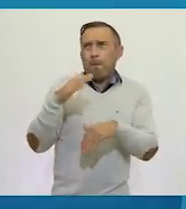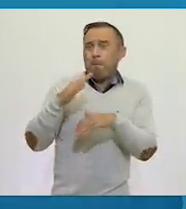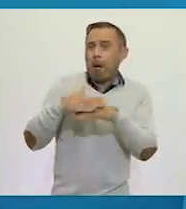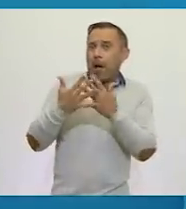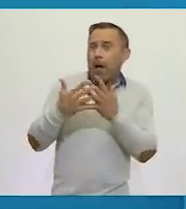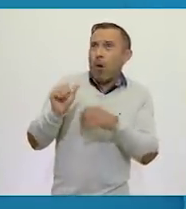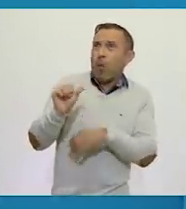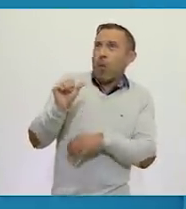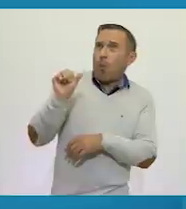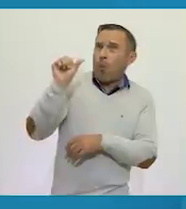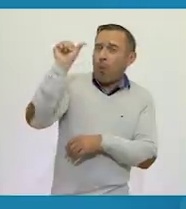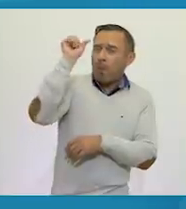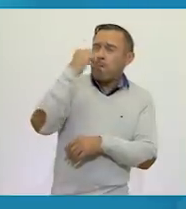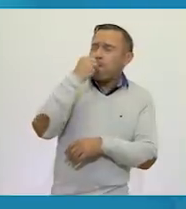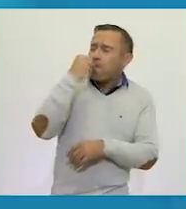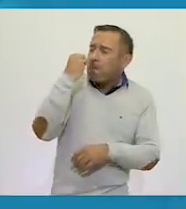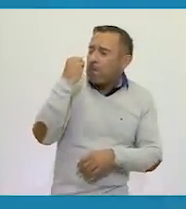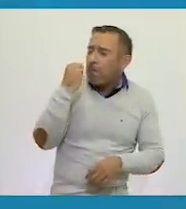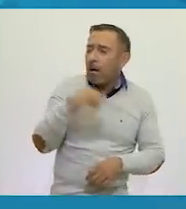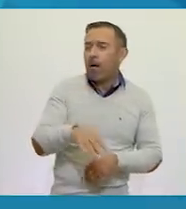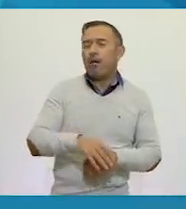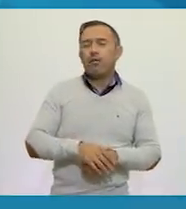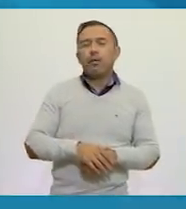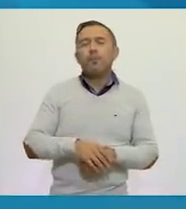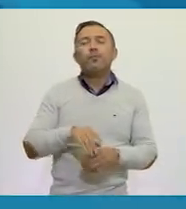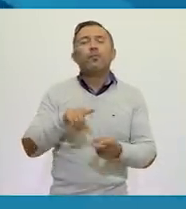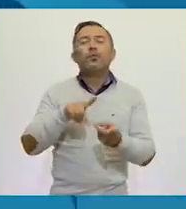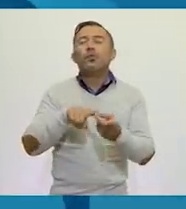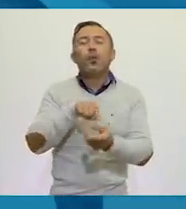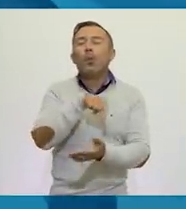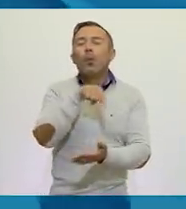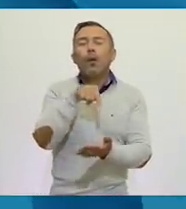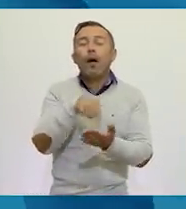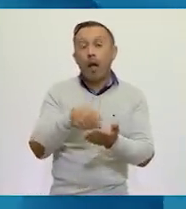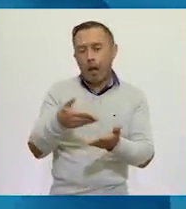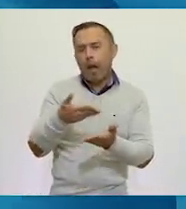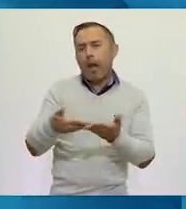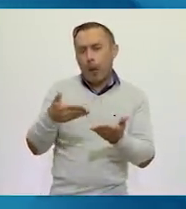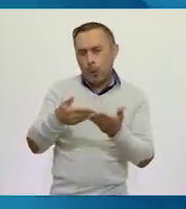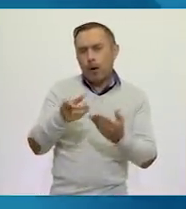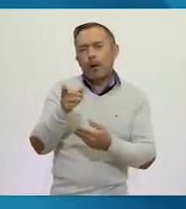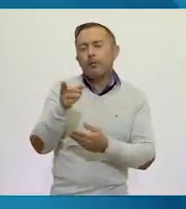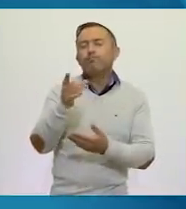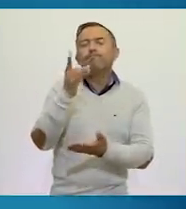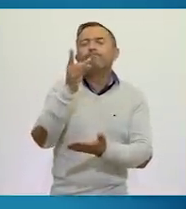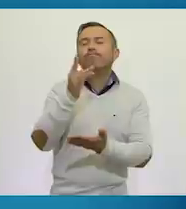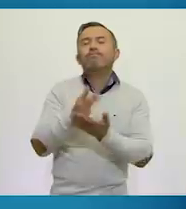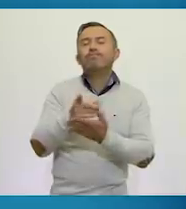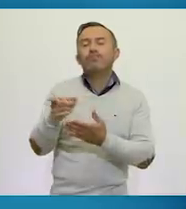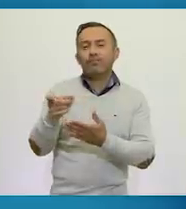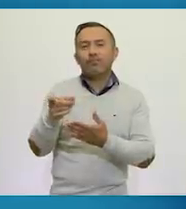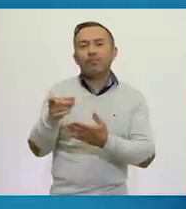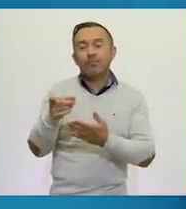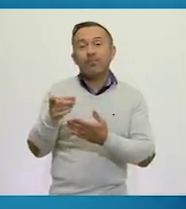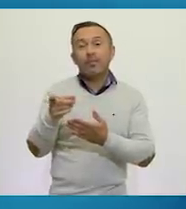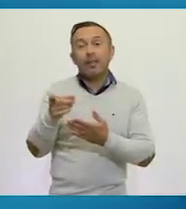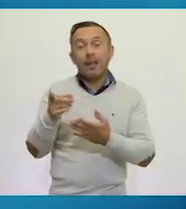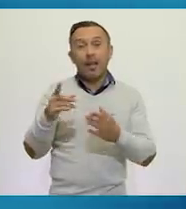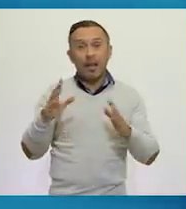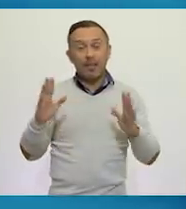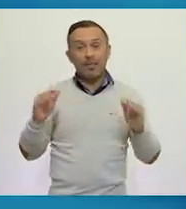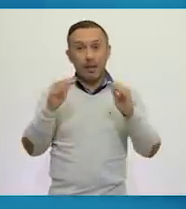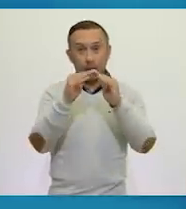enormes, padrísimos, que se encuentran actualmente, ¿sí?, en la parte superior del templo